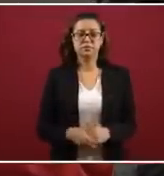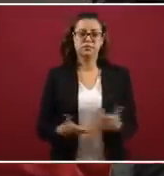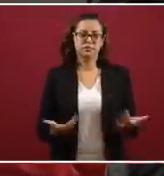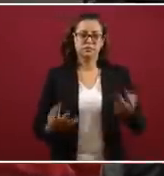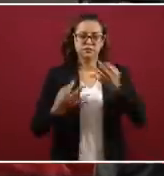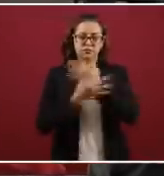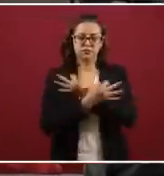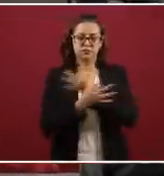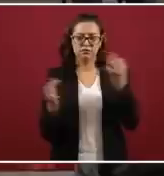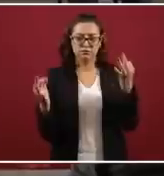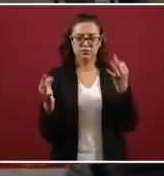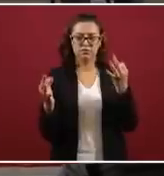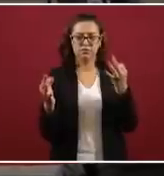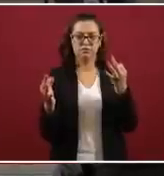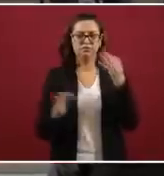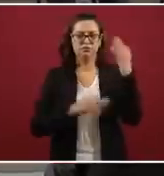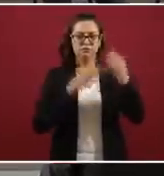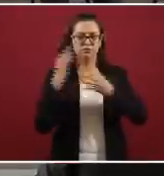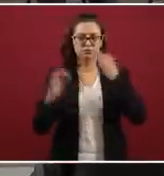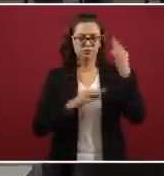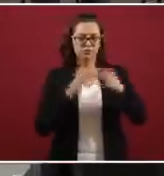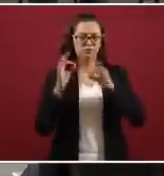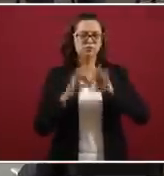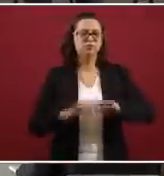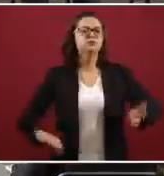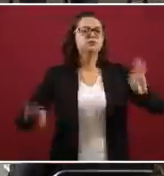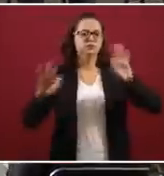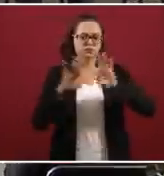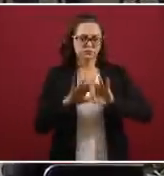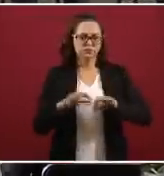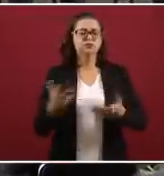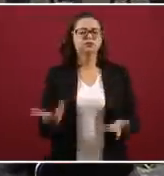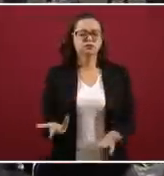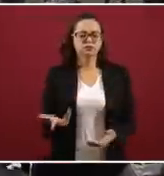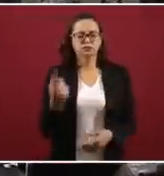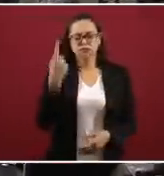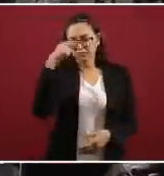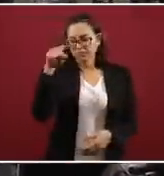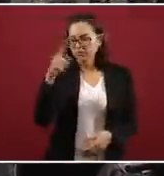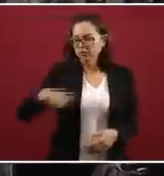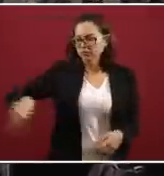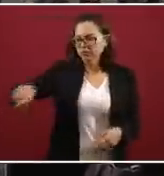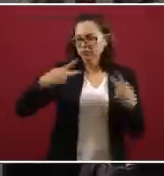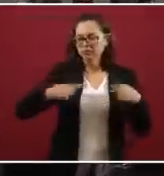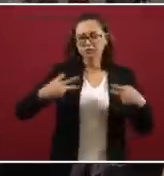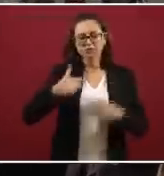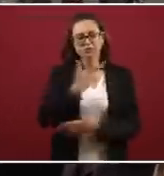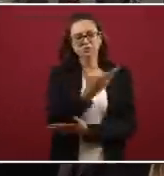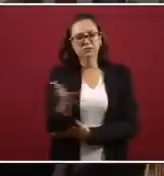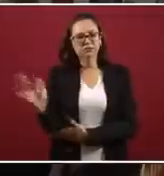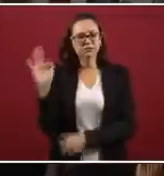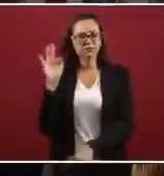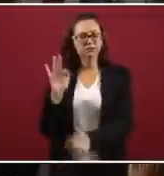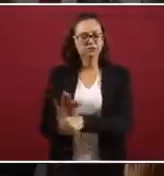anuncio, una noticia importante, buena para los productores. Lo podría yo